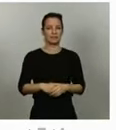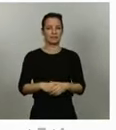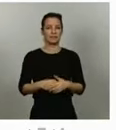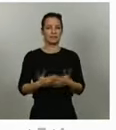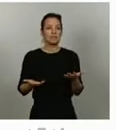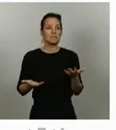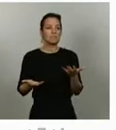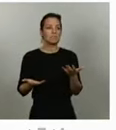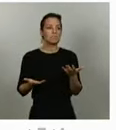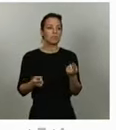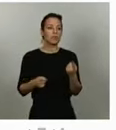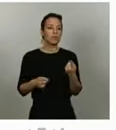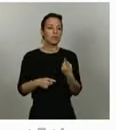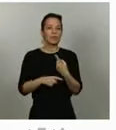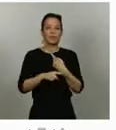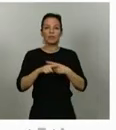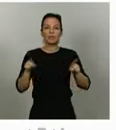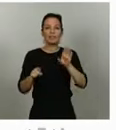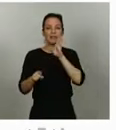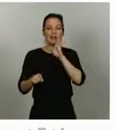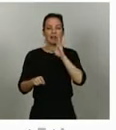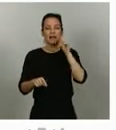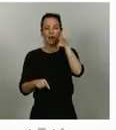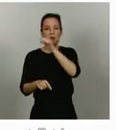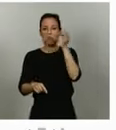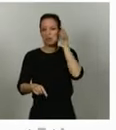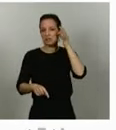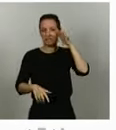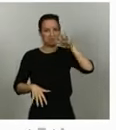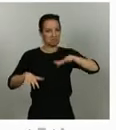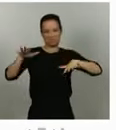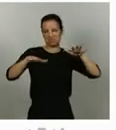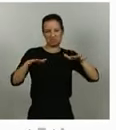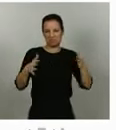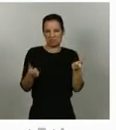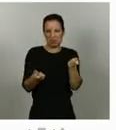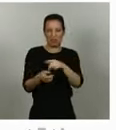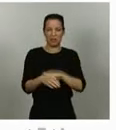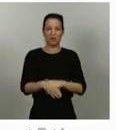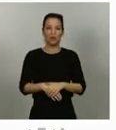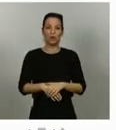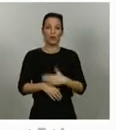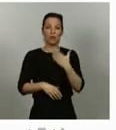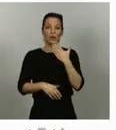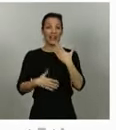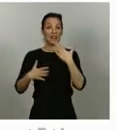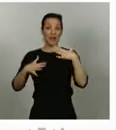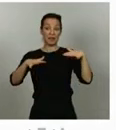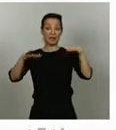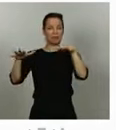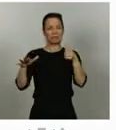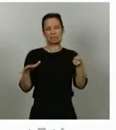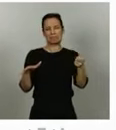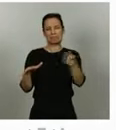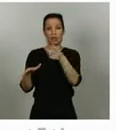como acabo de comentar, en hombres y mujeres. Tampoco hemos encontrado grandes diferencias en grupos de edad. Al tener un tamaño muestral tan grande,